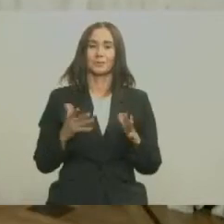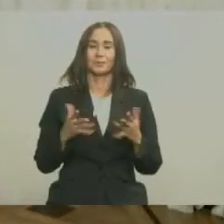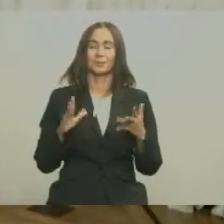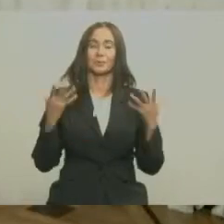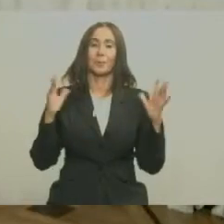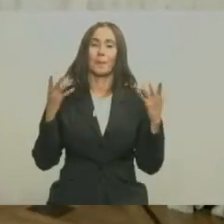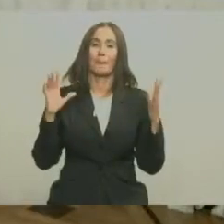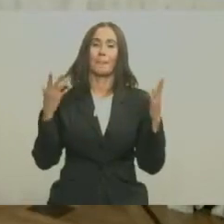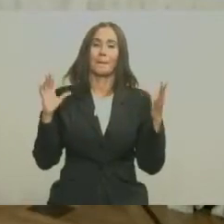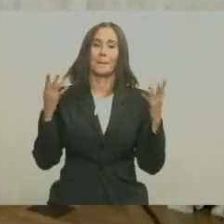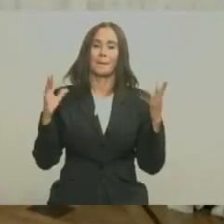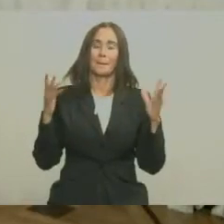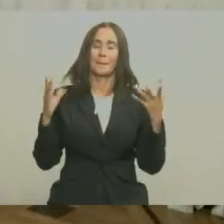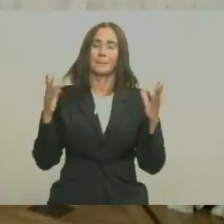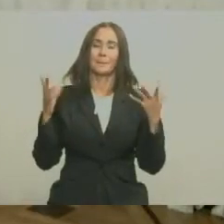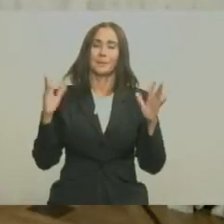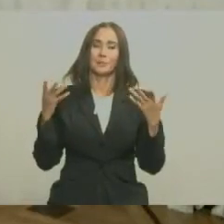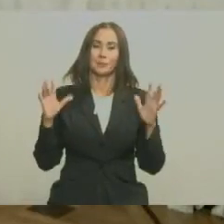Aplauso.